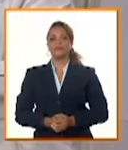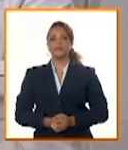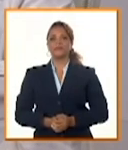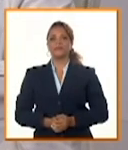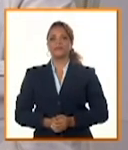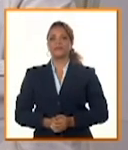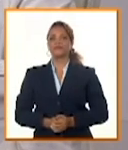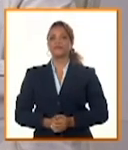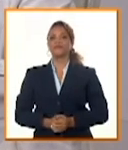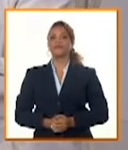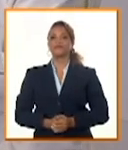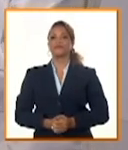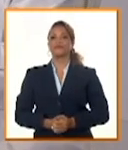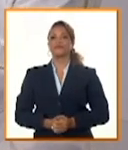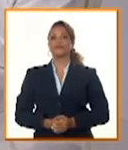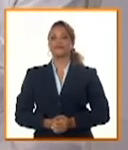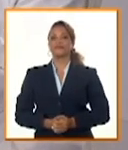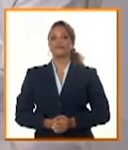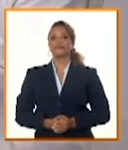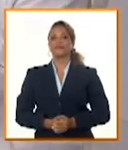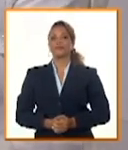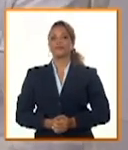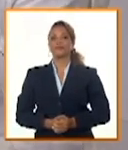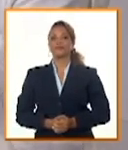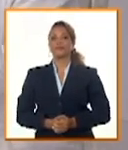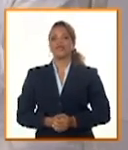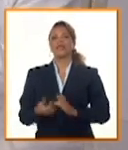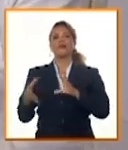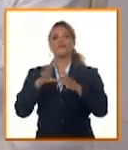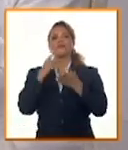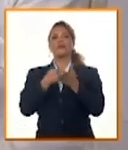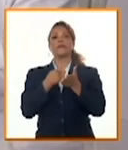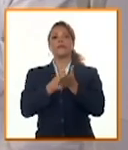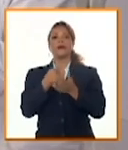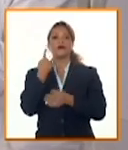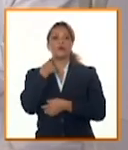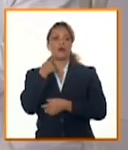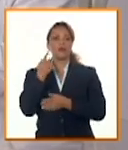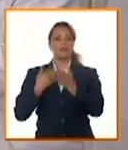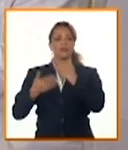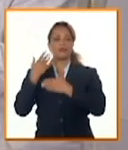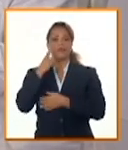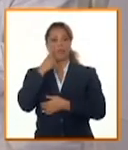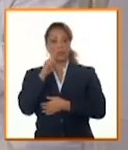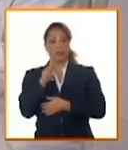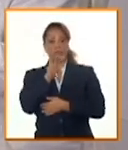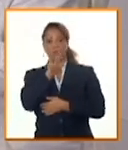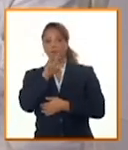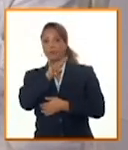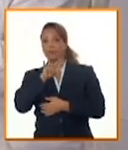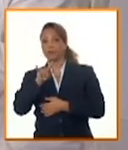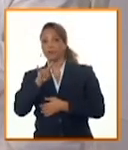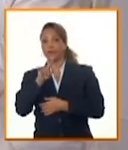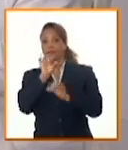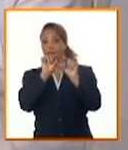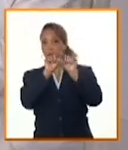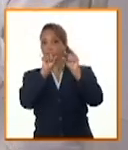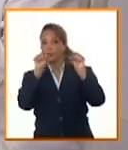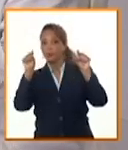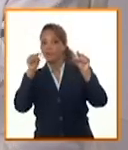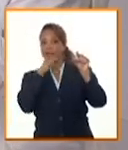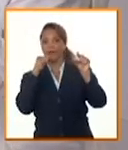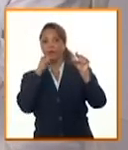gráfica Este es el efecto de la matriz de pago de los últimos años fíjense cómo desde el 2019 esa esas barritas rojas